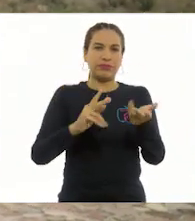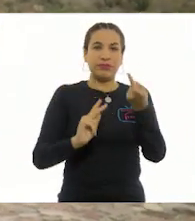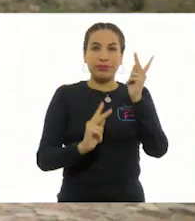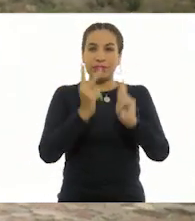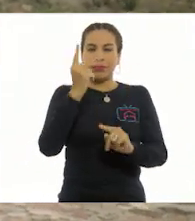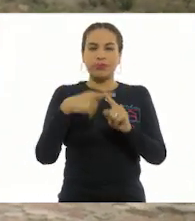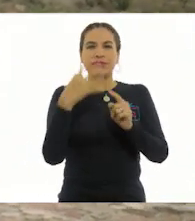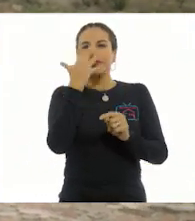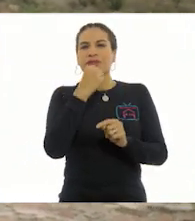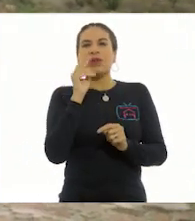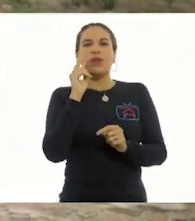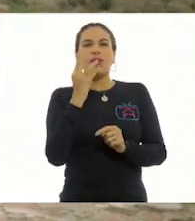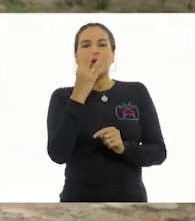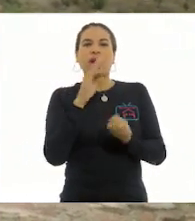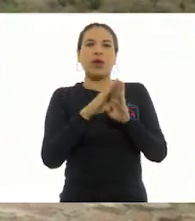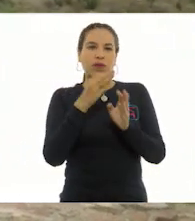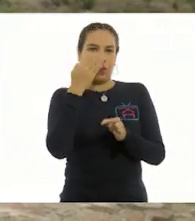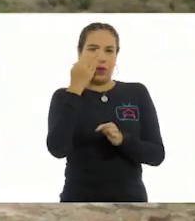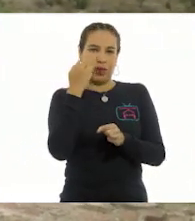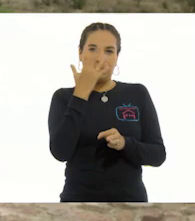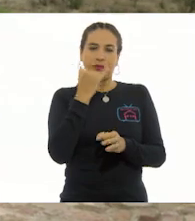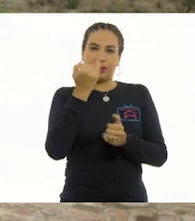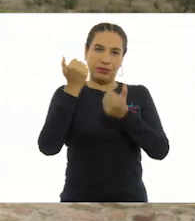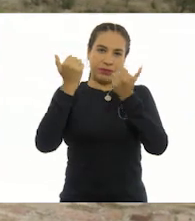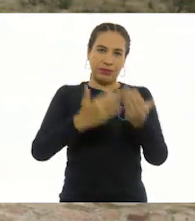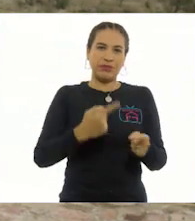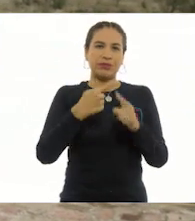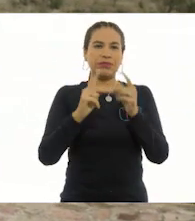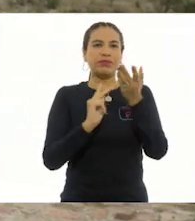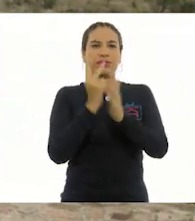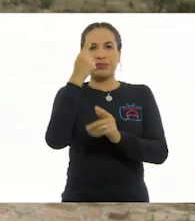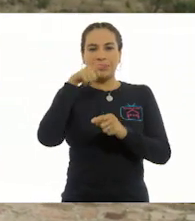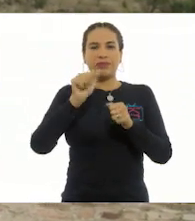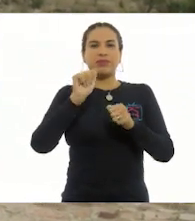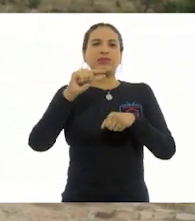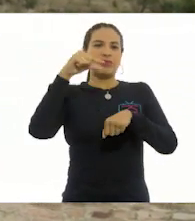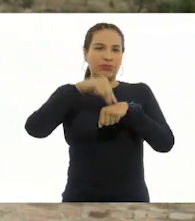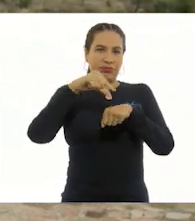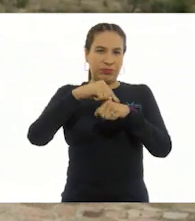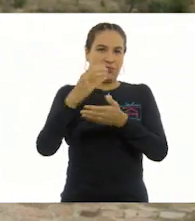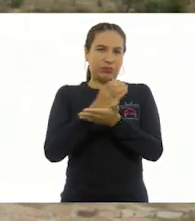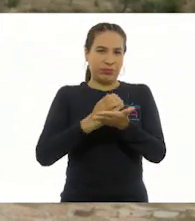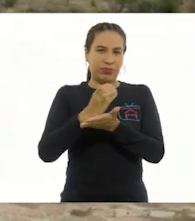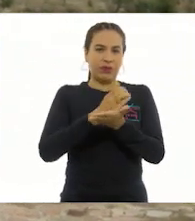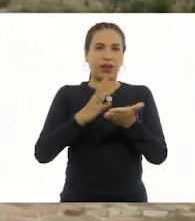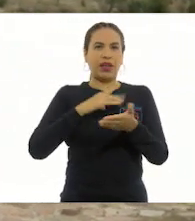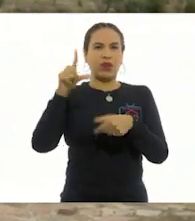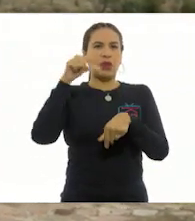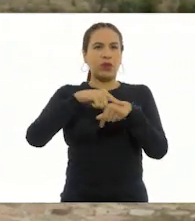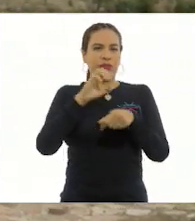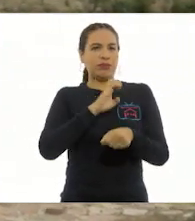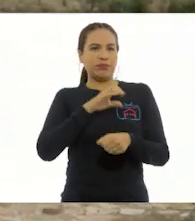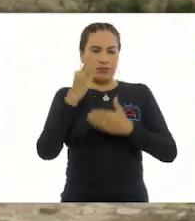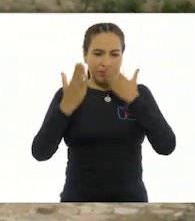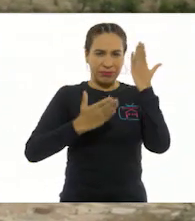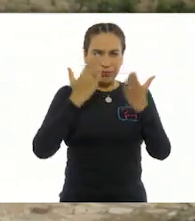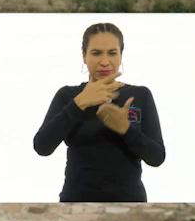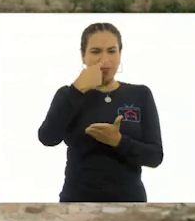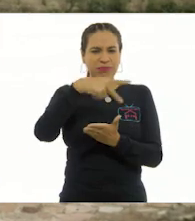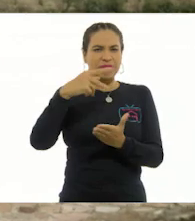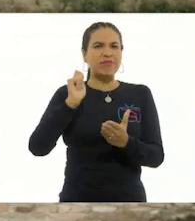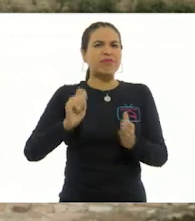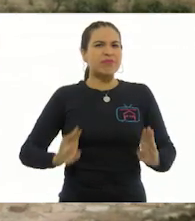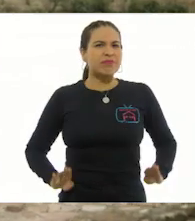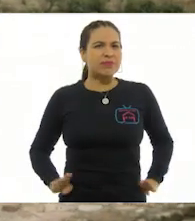plantas de ornato, bellas flores, sino que también trajo muchas plantas medicinales. Y aquí él tenía médicos especialistas que estudiaban las propiedades